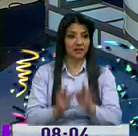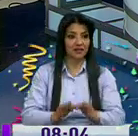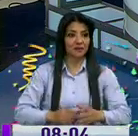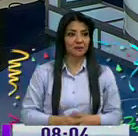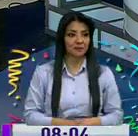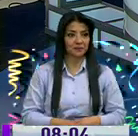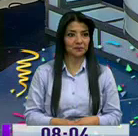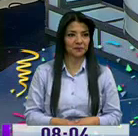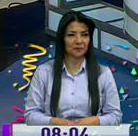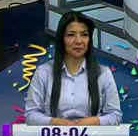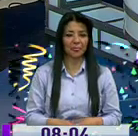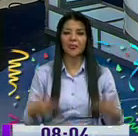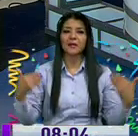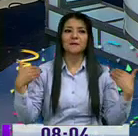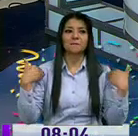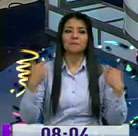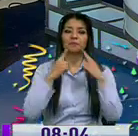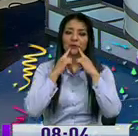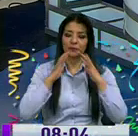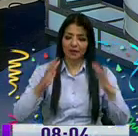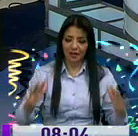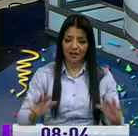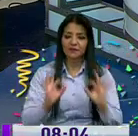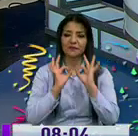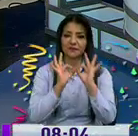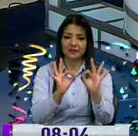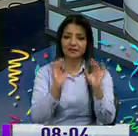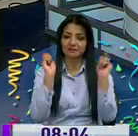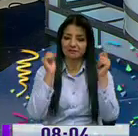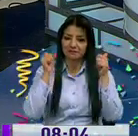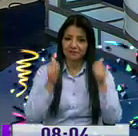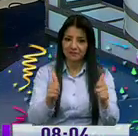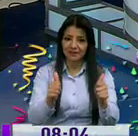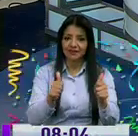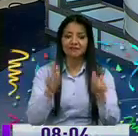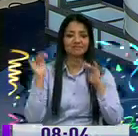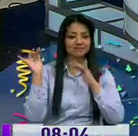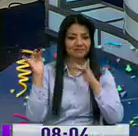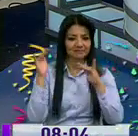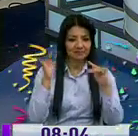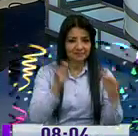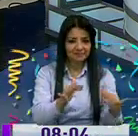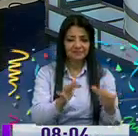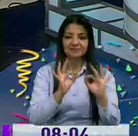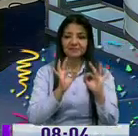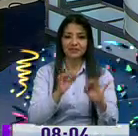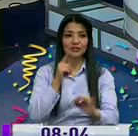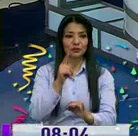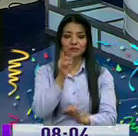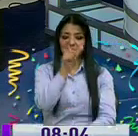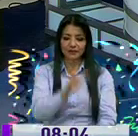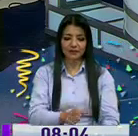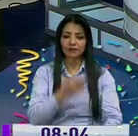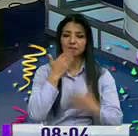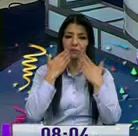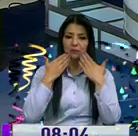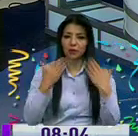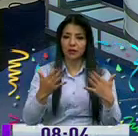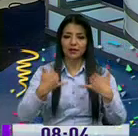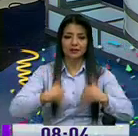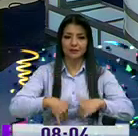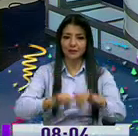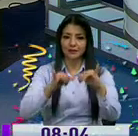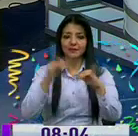tenga todo, que le vaya muy lindo, mañana amable. Le festejen mucho, todos los deseos, buenos muchas deseos, gracias. Que siga siendo esa gran recibido. Persona que es, recibido. Y